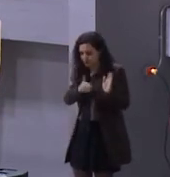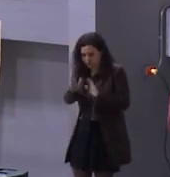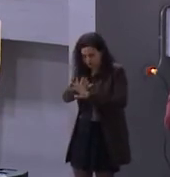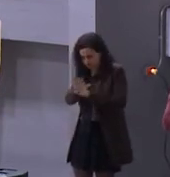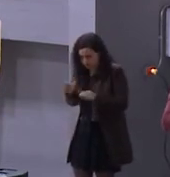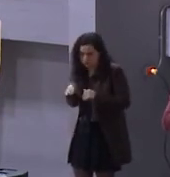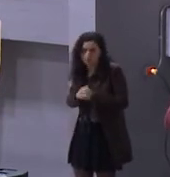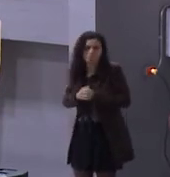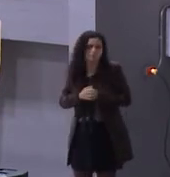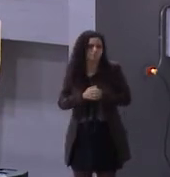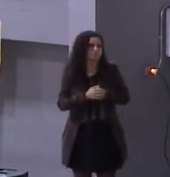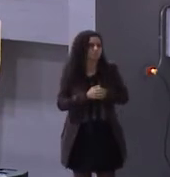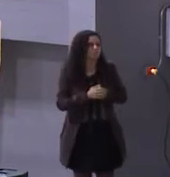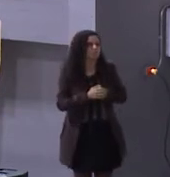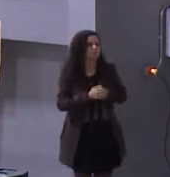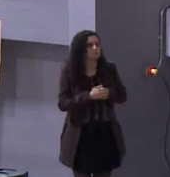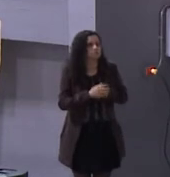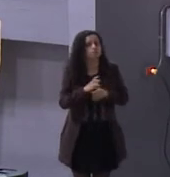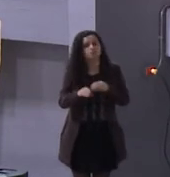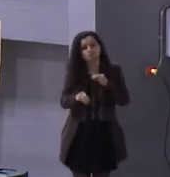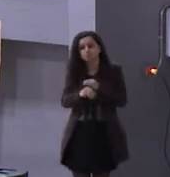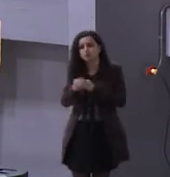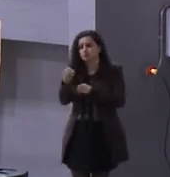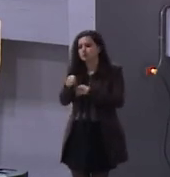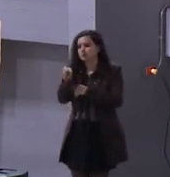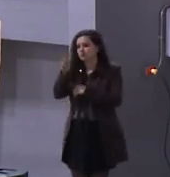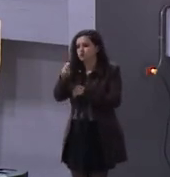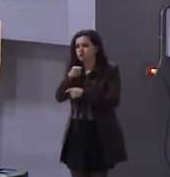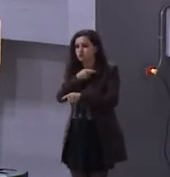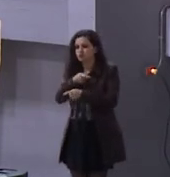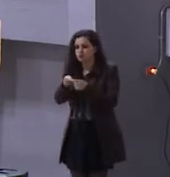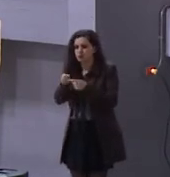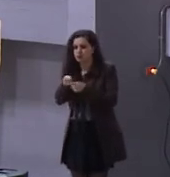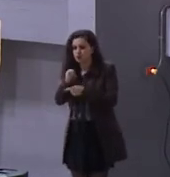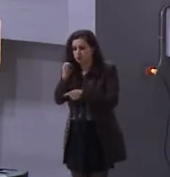demás. Y 18 semanas para el primer semestre del